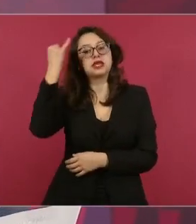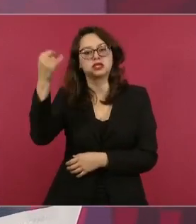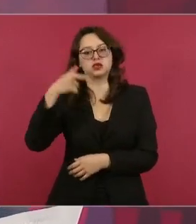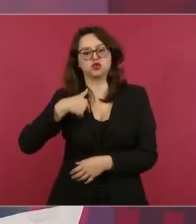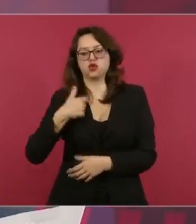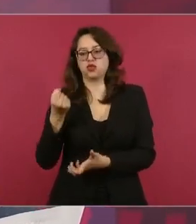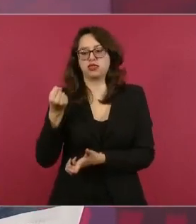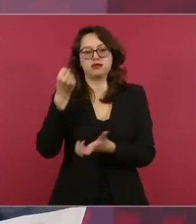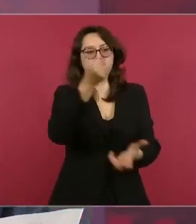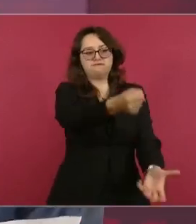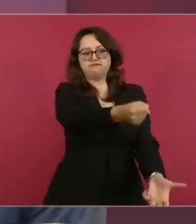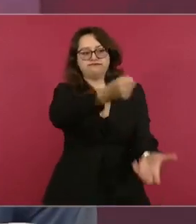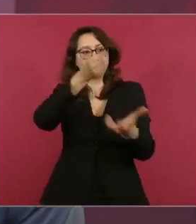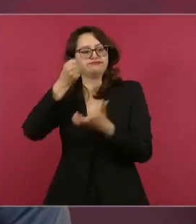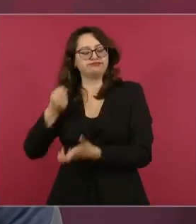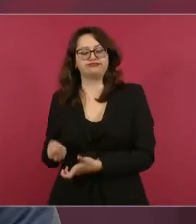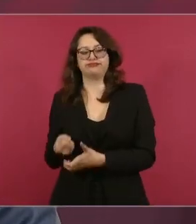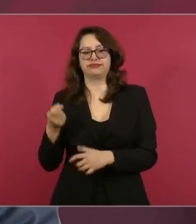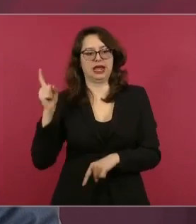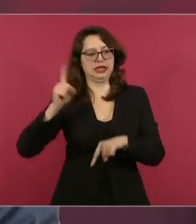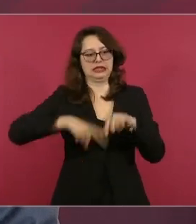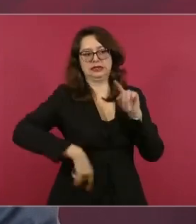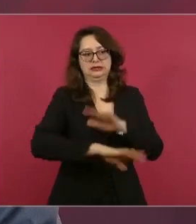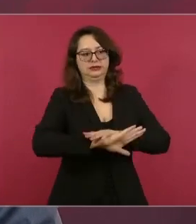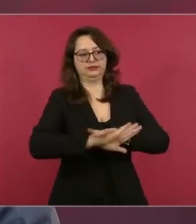no, pues no solo